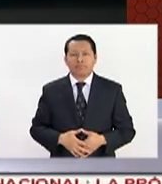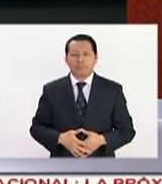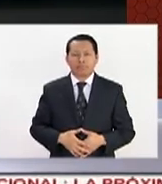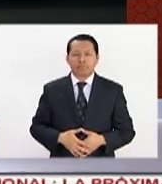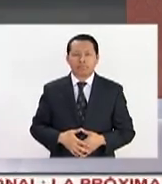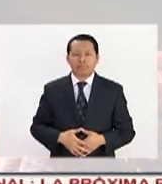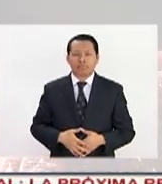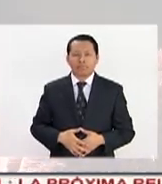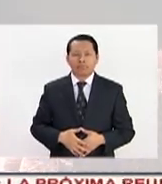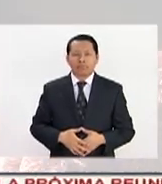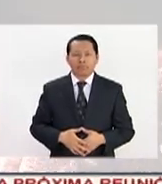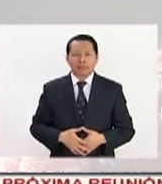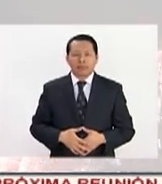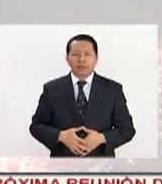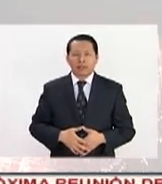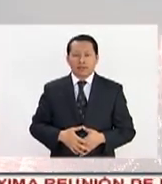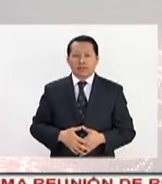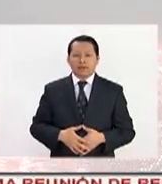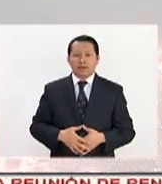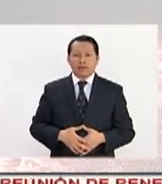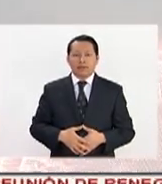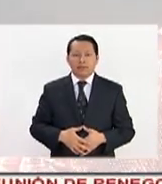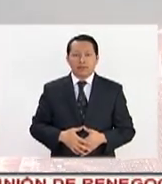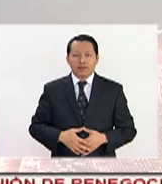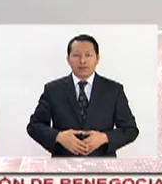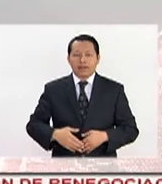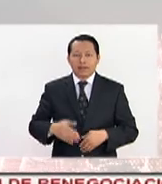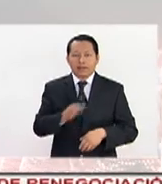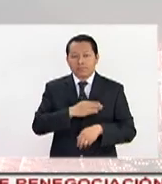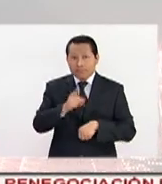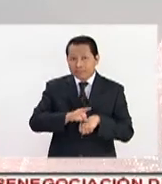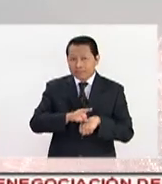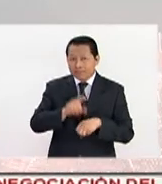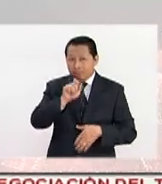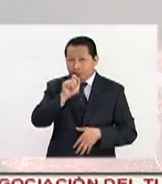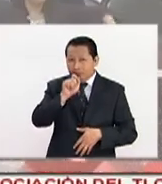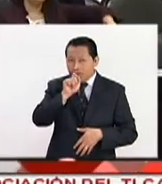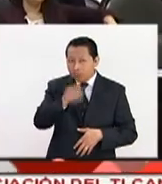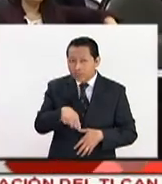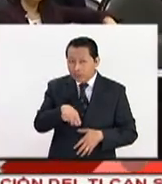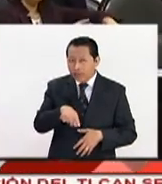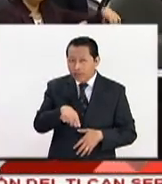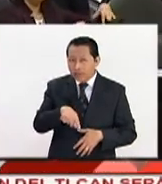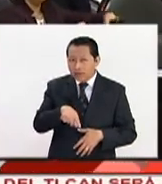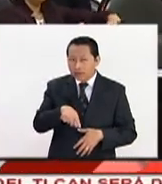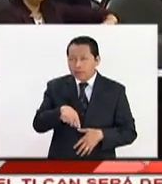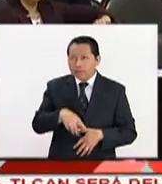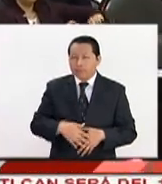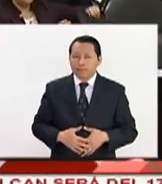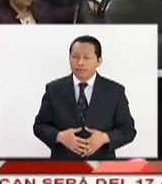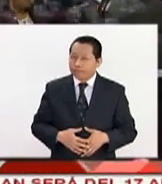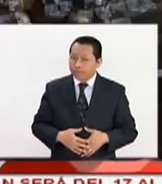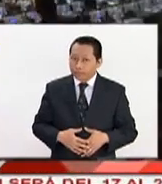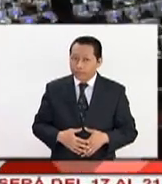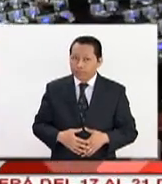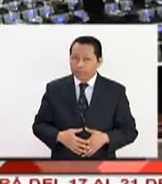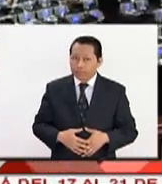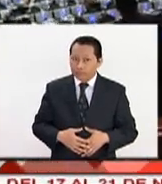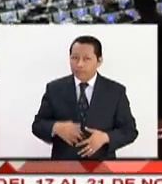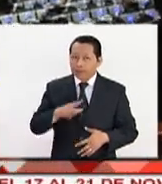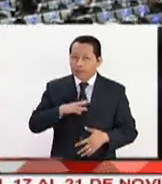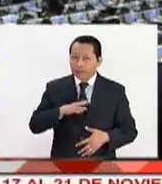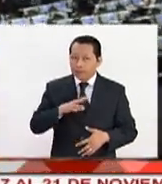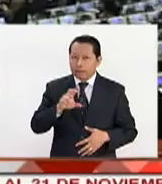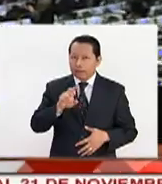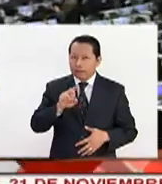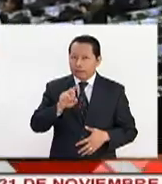Hola, Pati, Omar, muy buenos días, auditorio de México al día, muy buenos días, gusto en saludarles. Luego de 10 horas con 34 minutos de